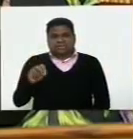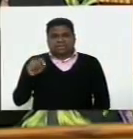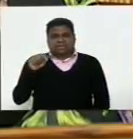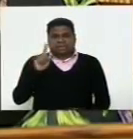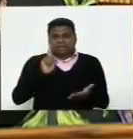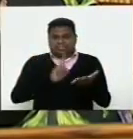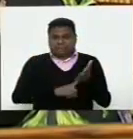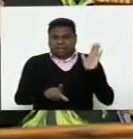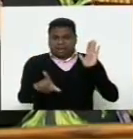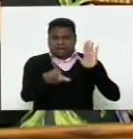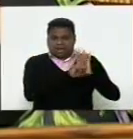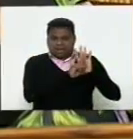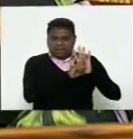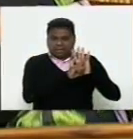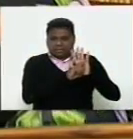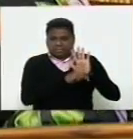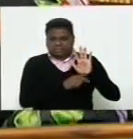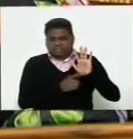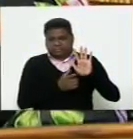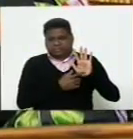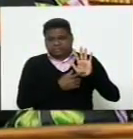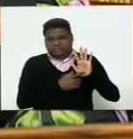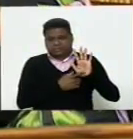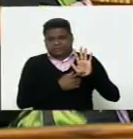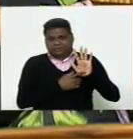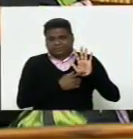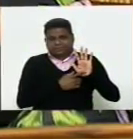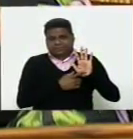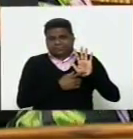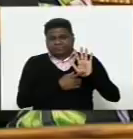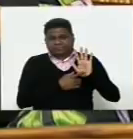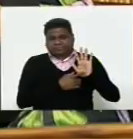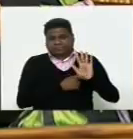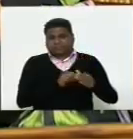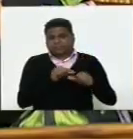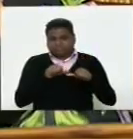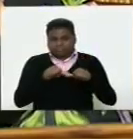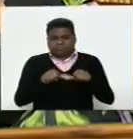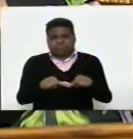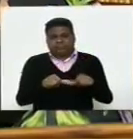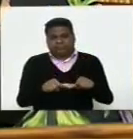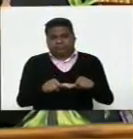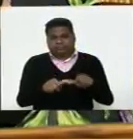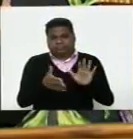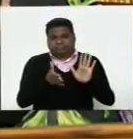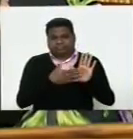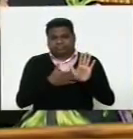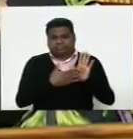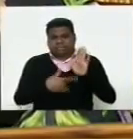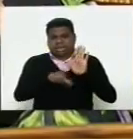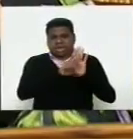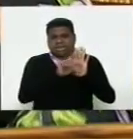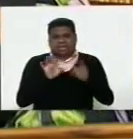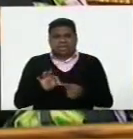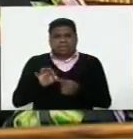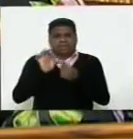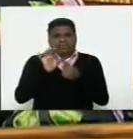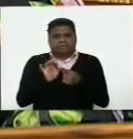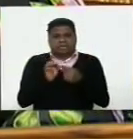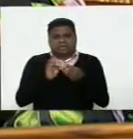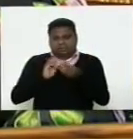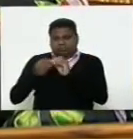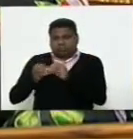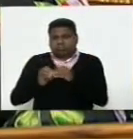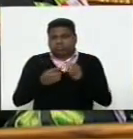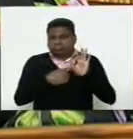presente decreto constituyente, que serán impuestas de conformidad con la ley especial que regula la